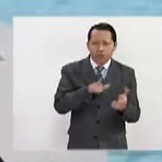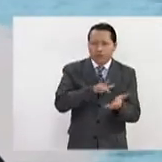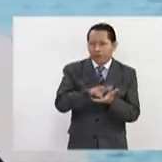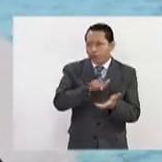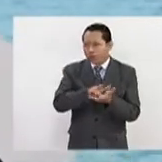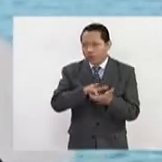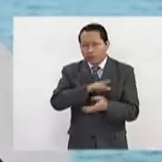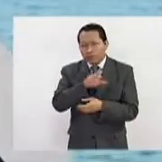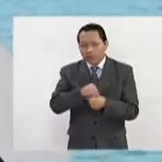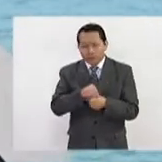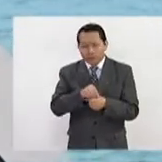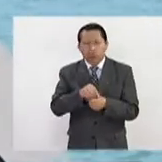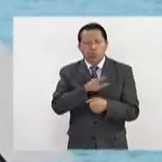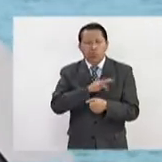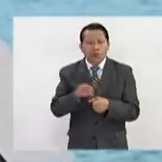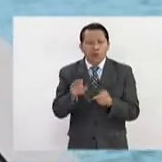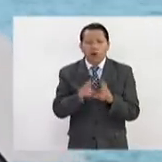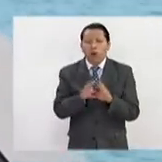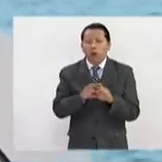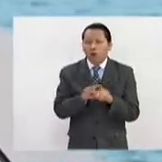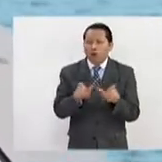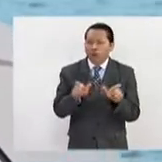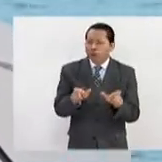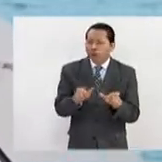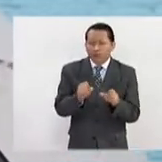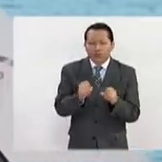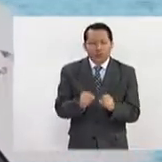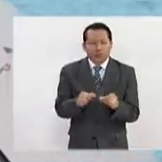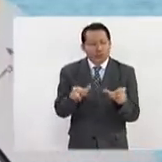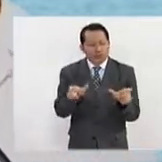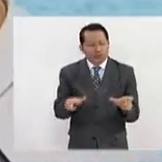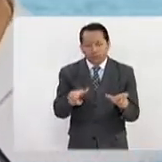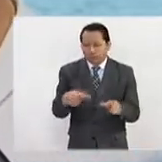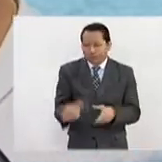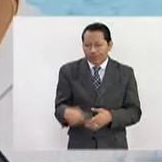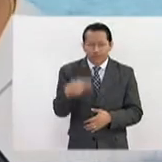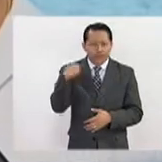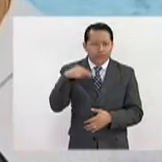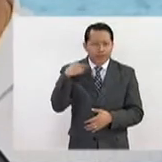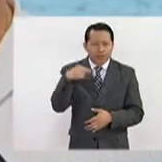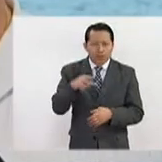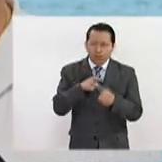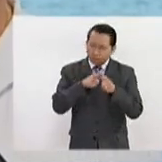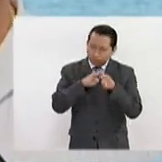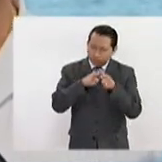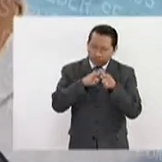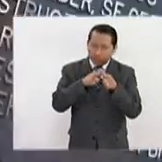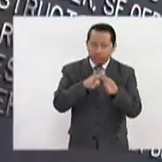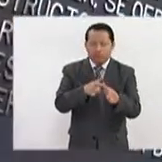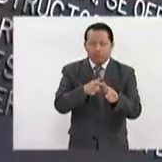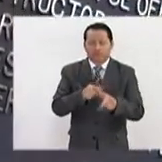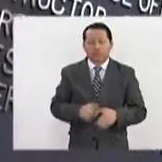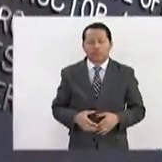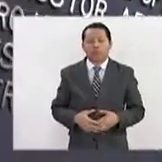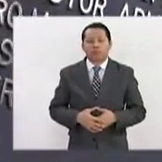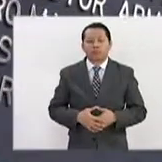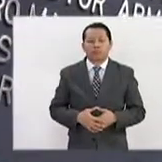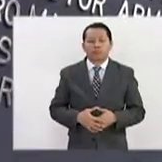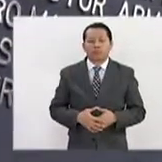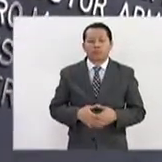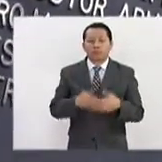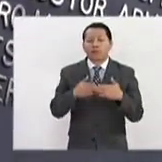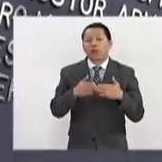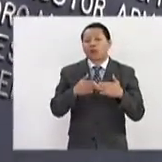la población para su seguridad aquí en Veracruz se habrá de mantener. El